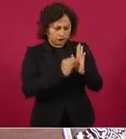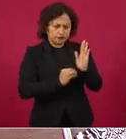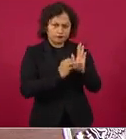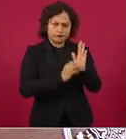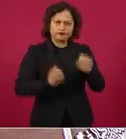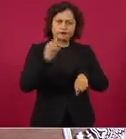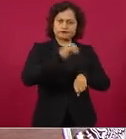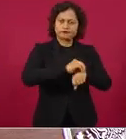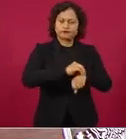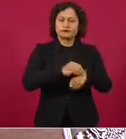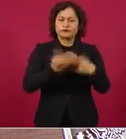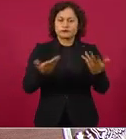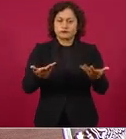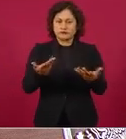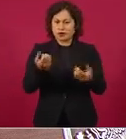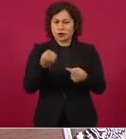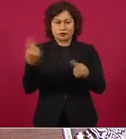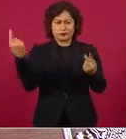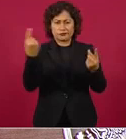¿Qué les parece poco